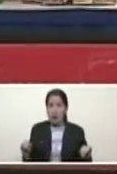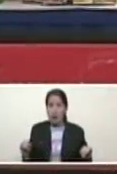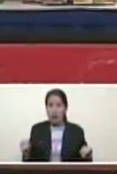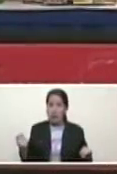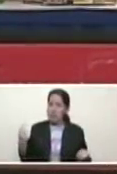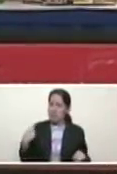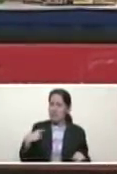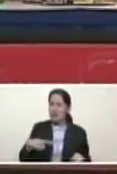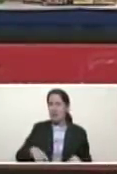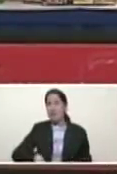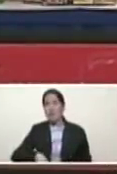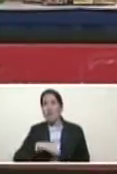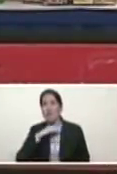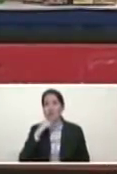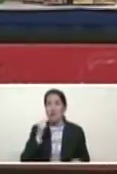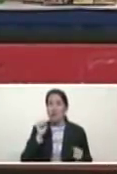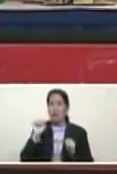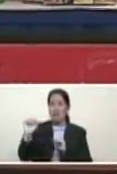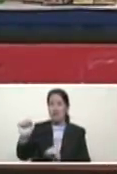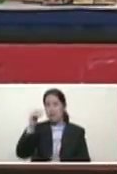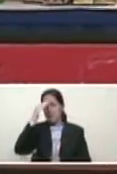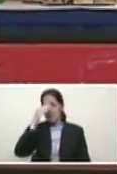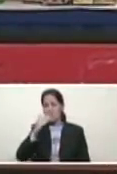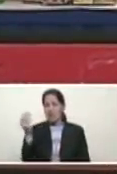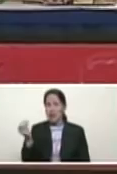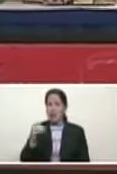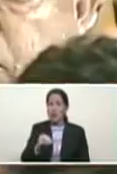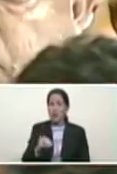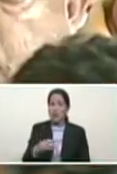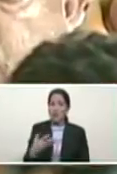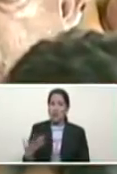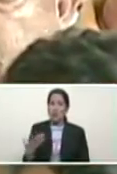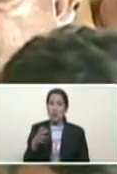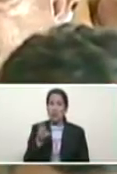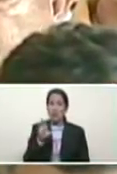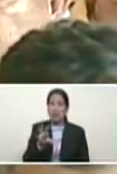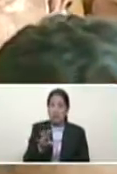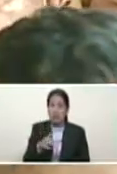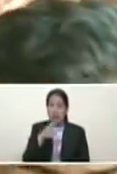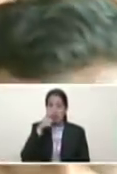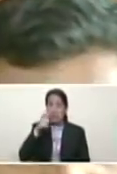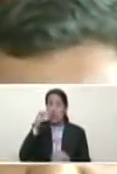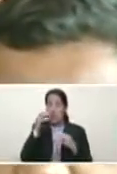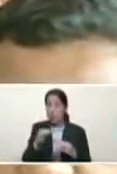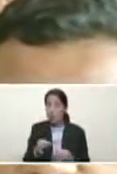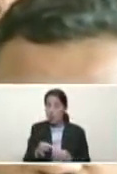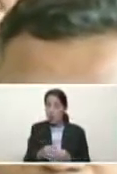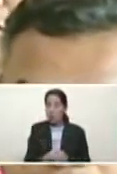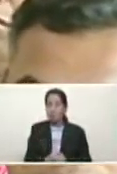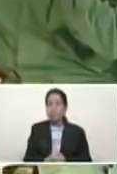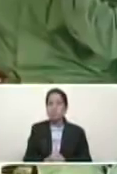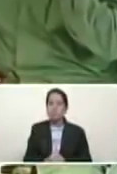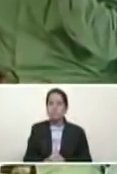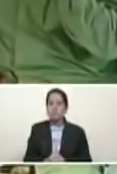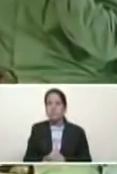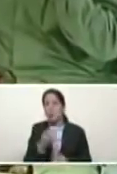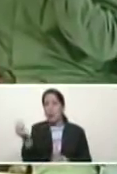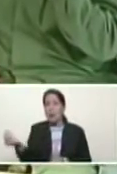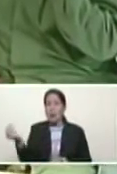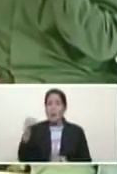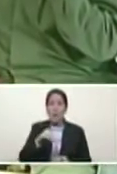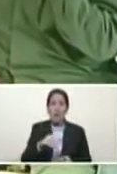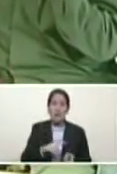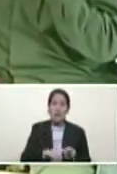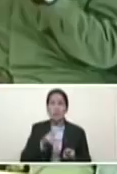tenemos la capacidad de defensa militar del país bien asegurada. Y con los